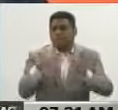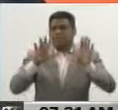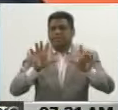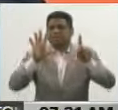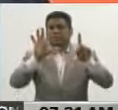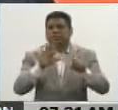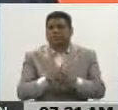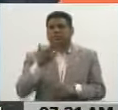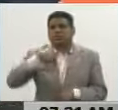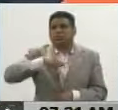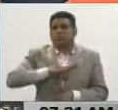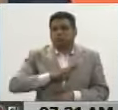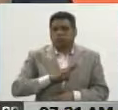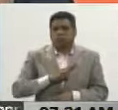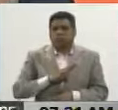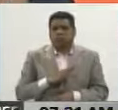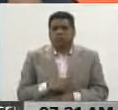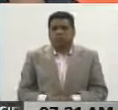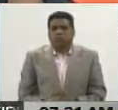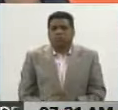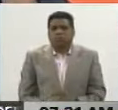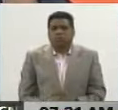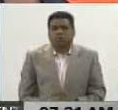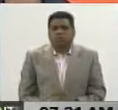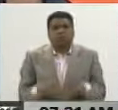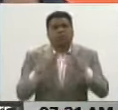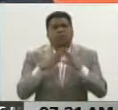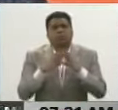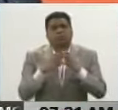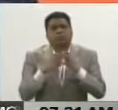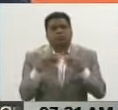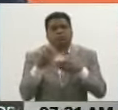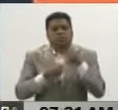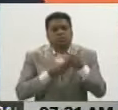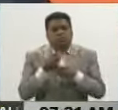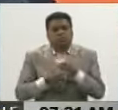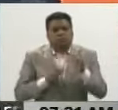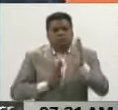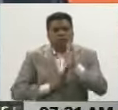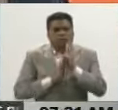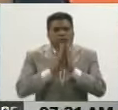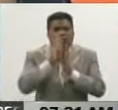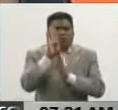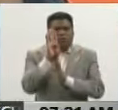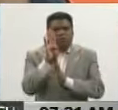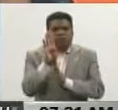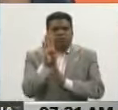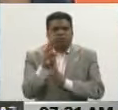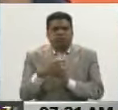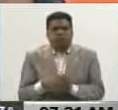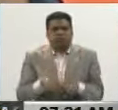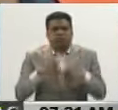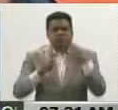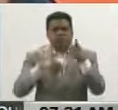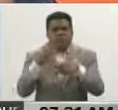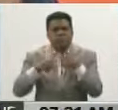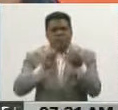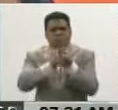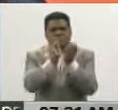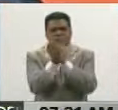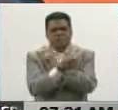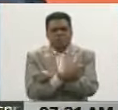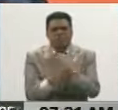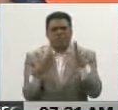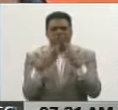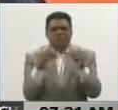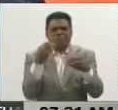nosotros pusiésemos en experimento, en desarrollo, un proceso de transformación de lo que